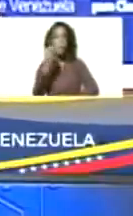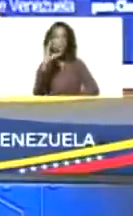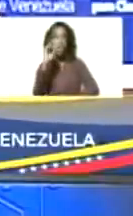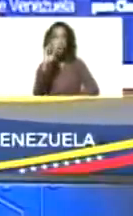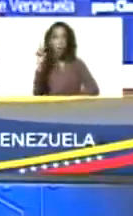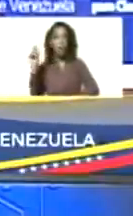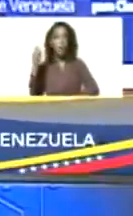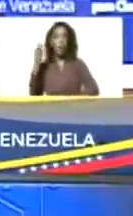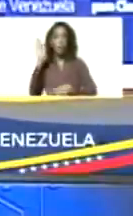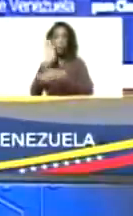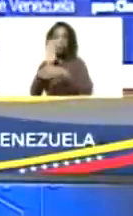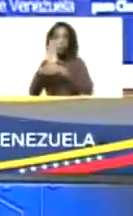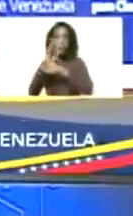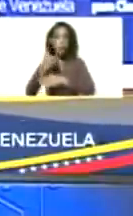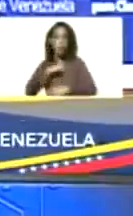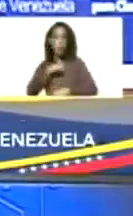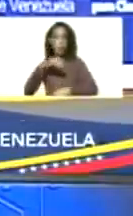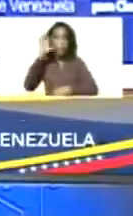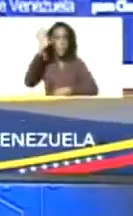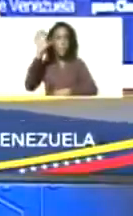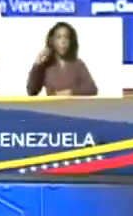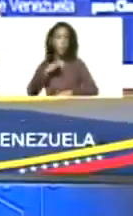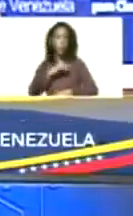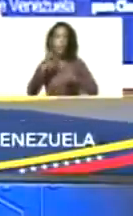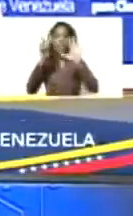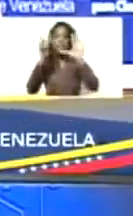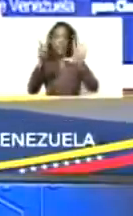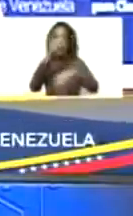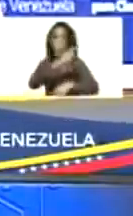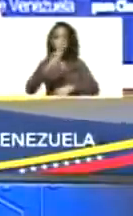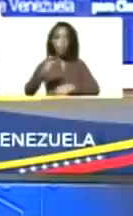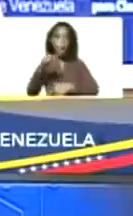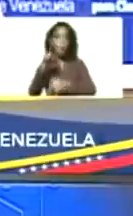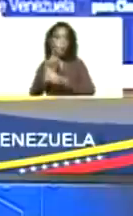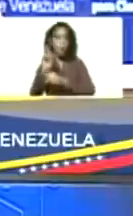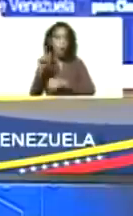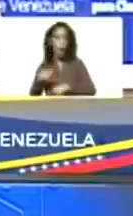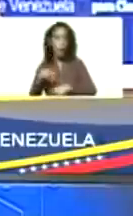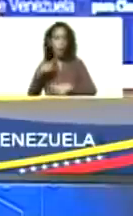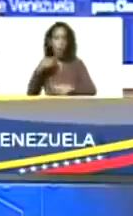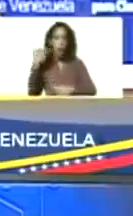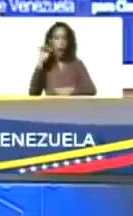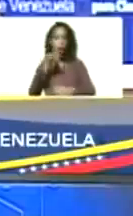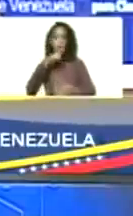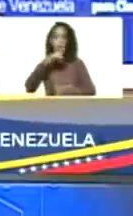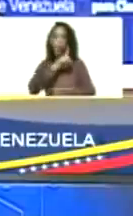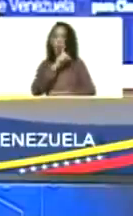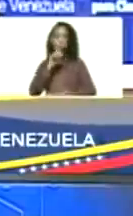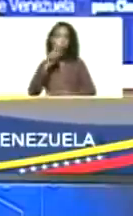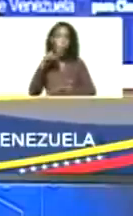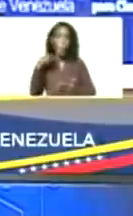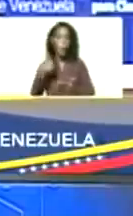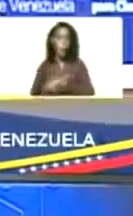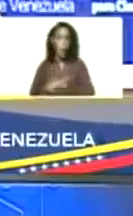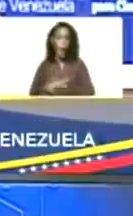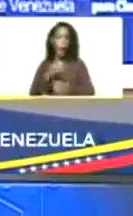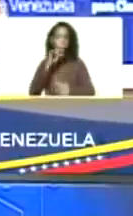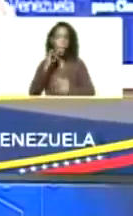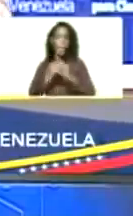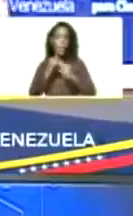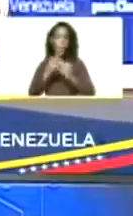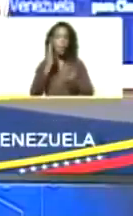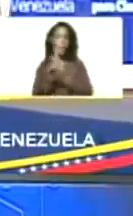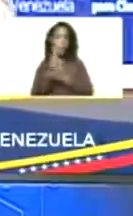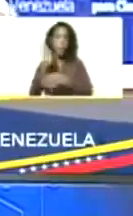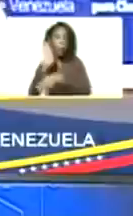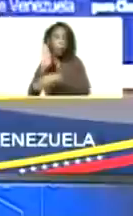Hemos cuidado a nuestro país. Tenemos 7 casos. Aquí los tengo, con nombre y apellido. No voy a decir sus nombres porque siempre